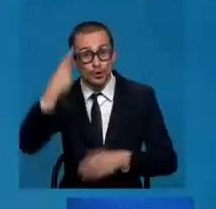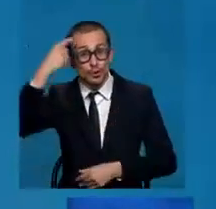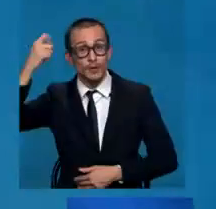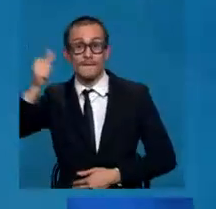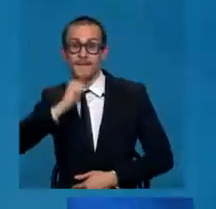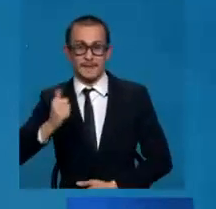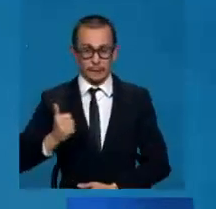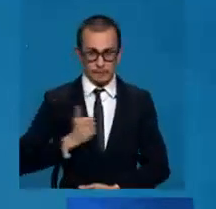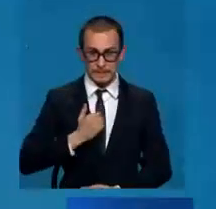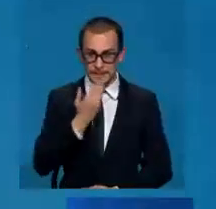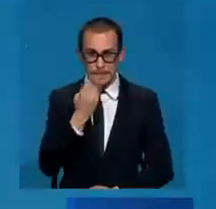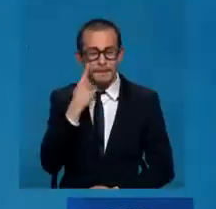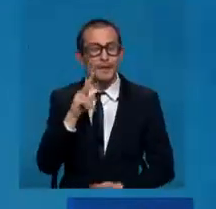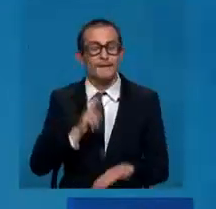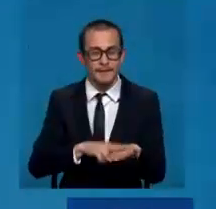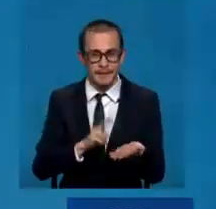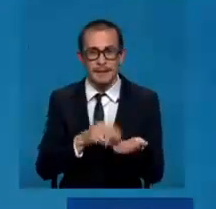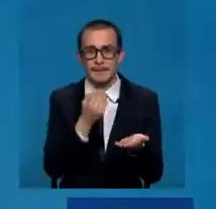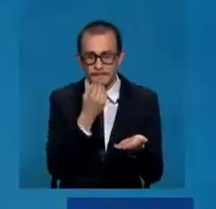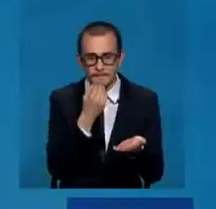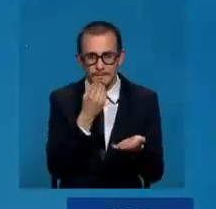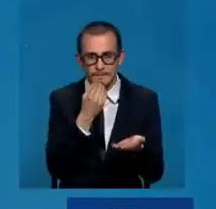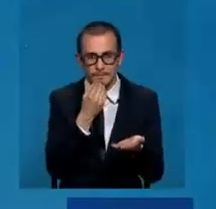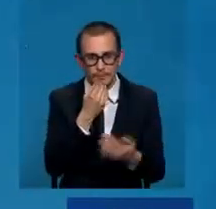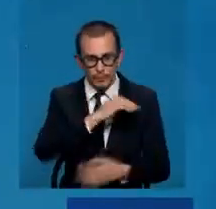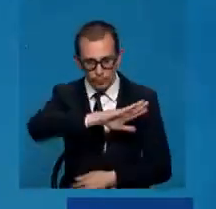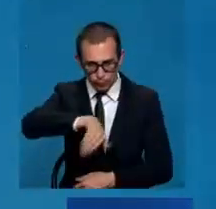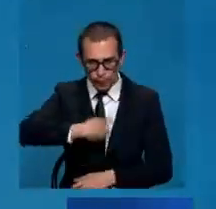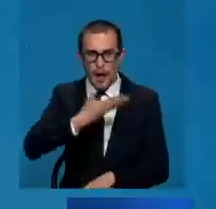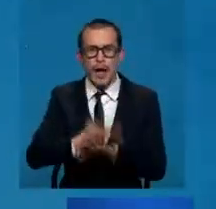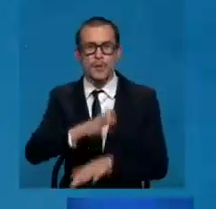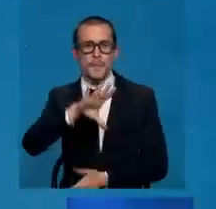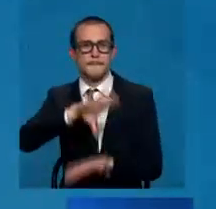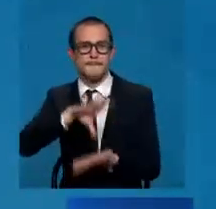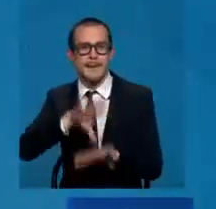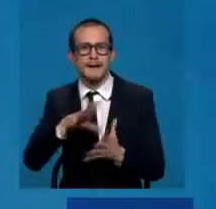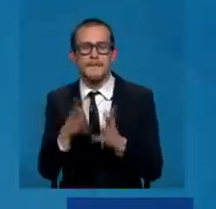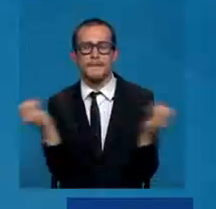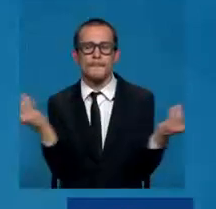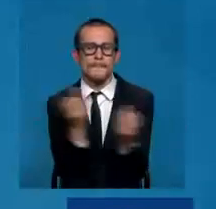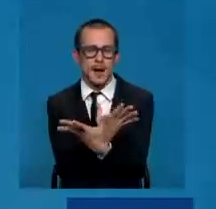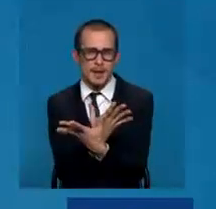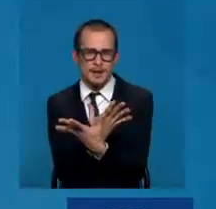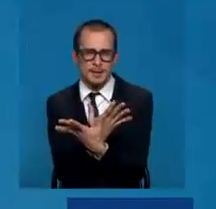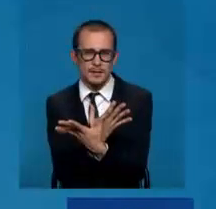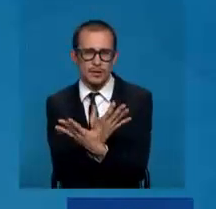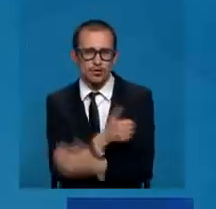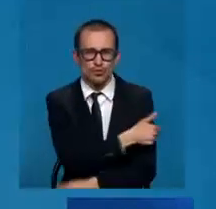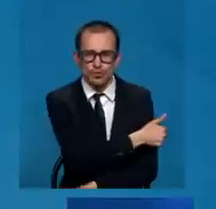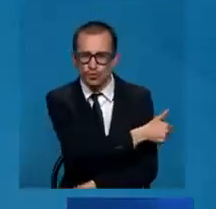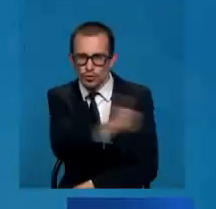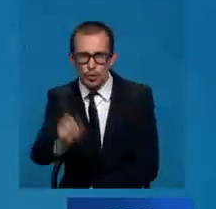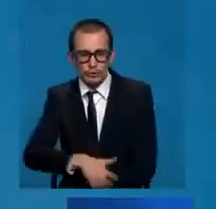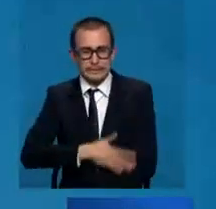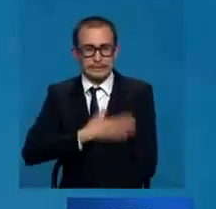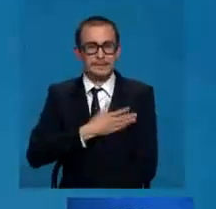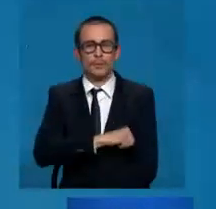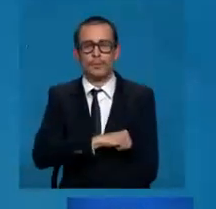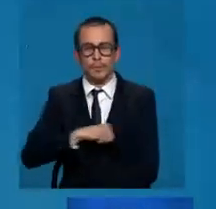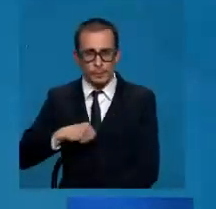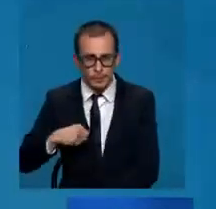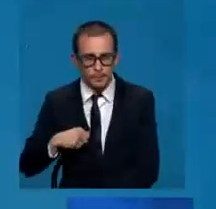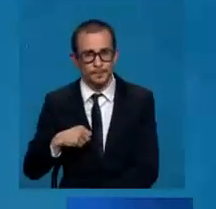cumplir. Pero también es verdad que tenemos un país maravilloso, del cual todos nos sentimos